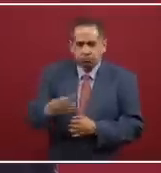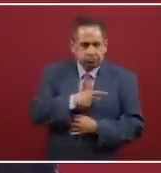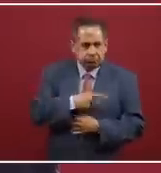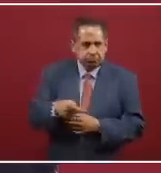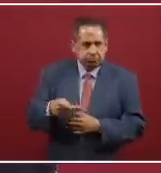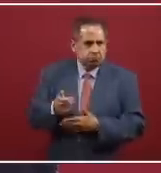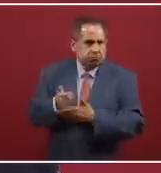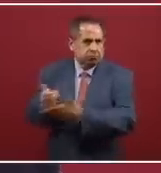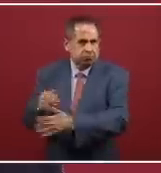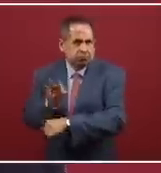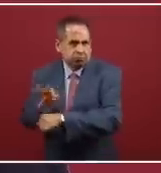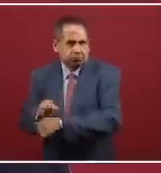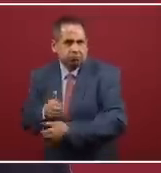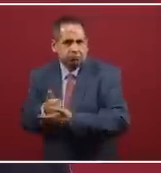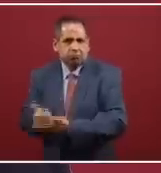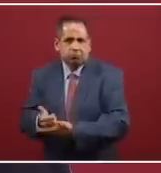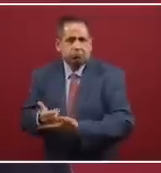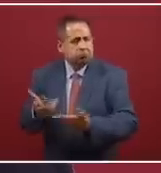entonces